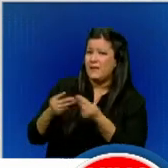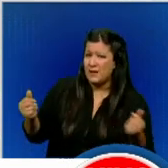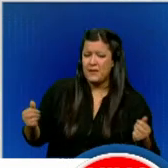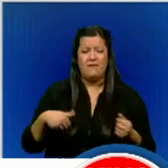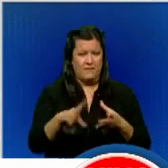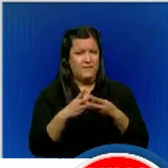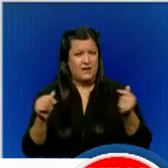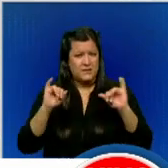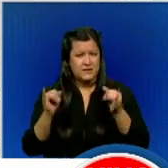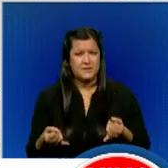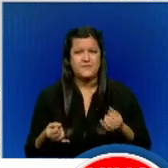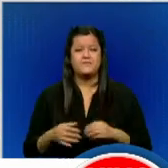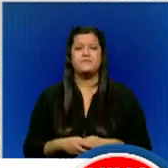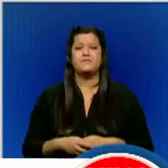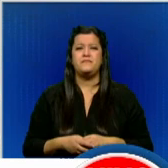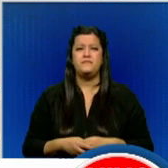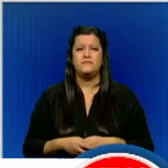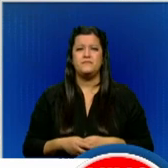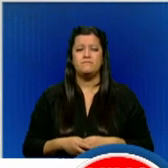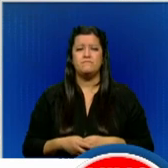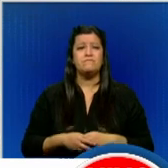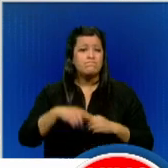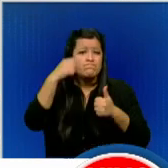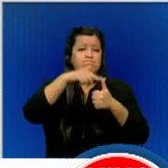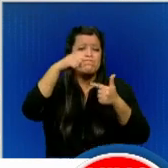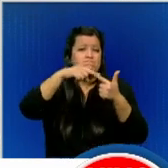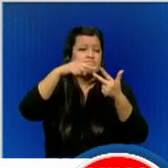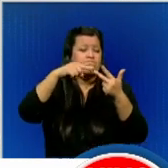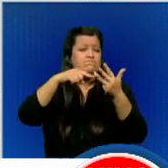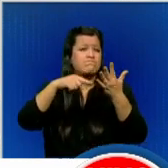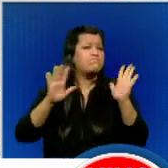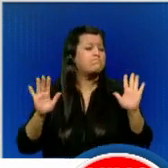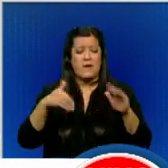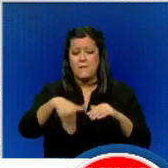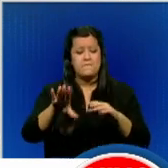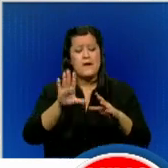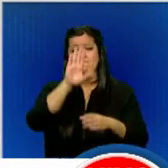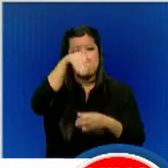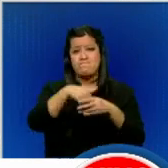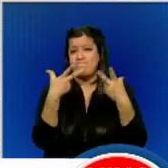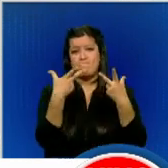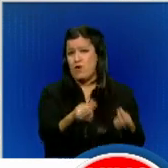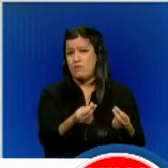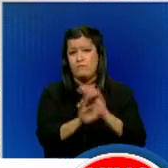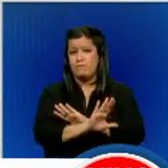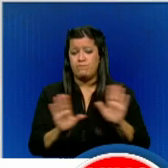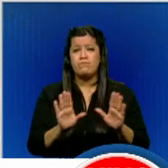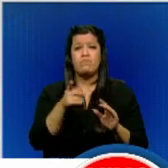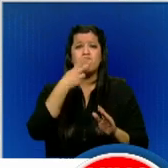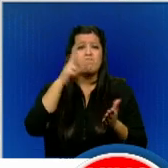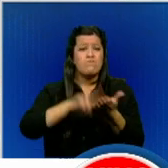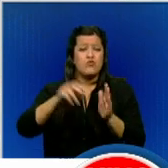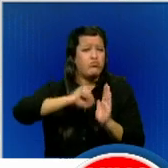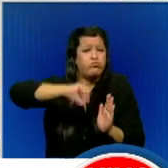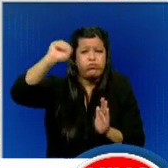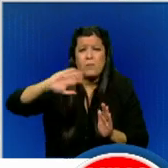termino por todo esto presidente vamos a votar en contra esta ley es un aumento impositivo para